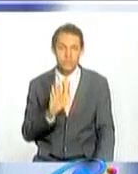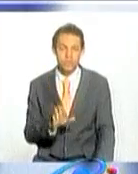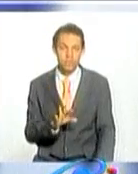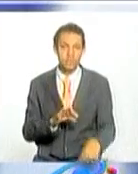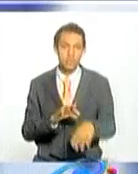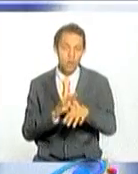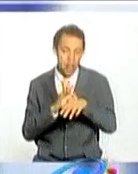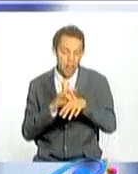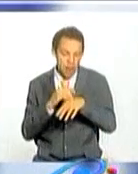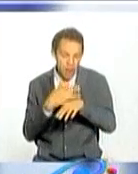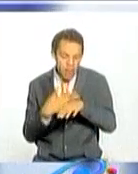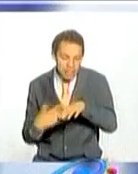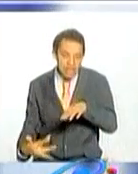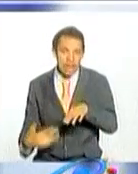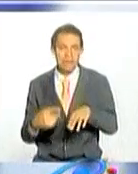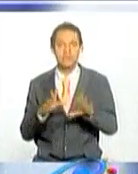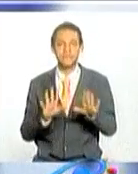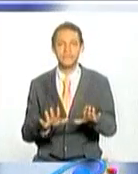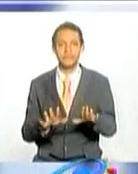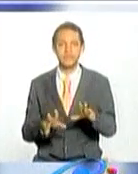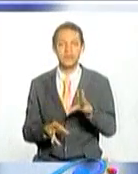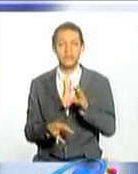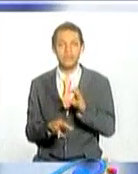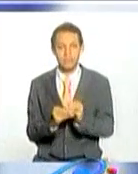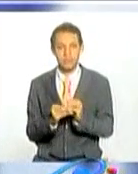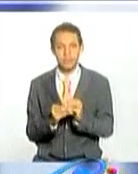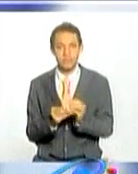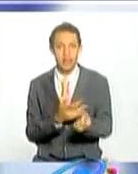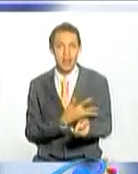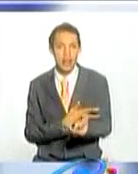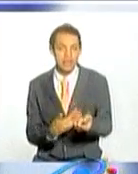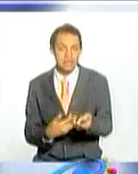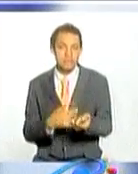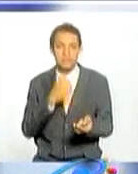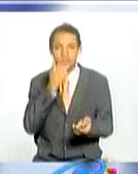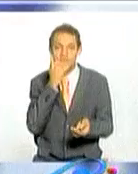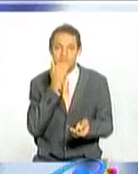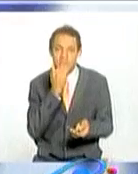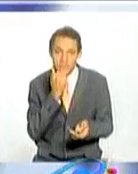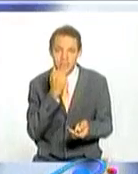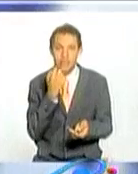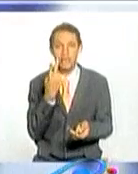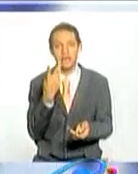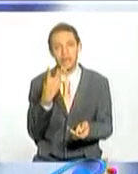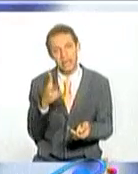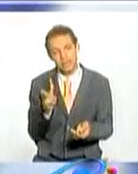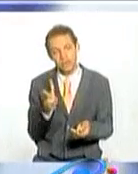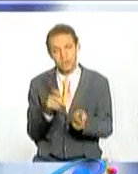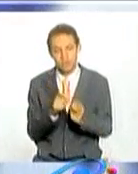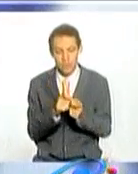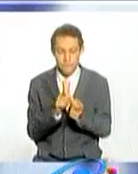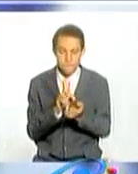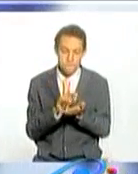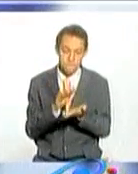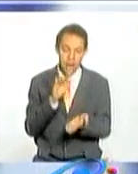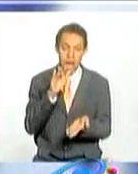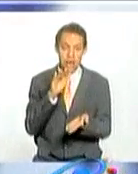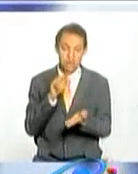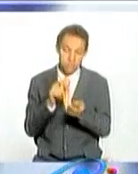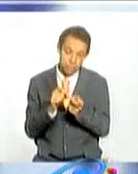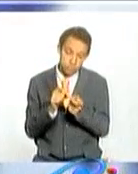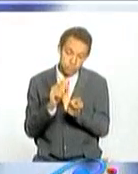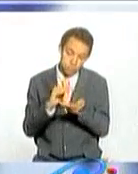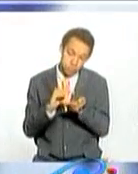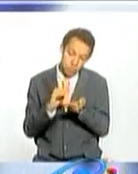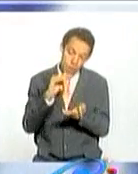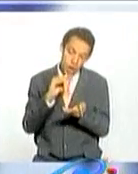12, en algunos casos ya cuando va a llegar la menstruación hasta 14 milímetros. Cuando es más de este diámetro